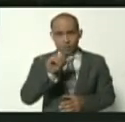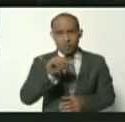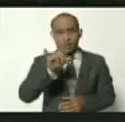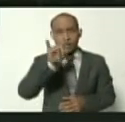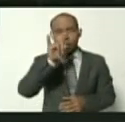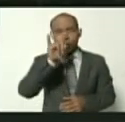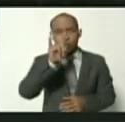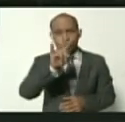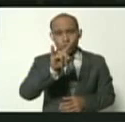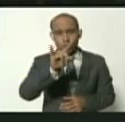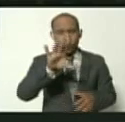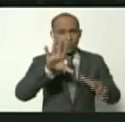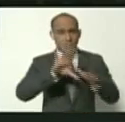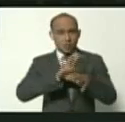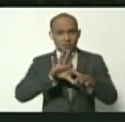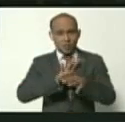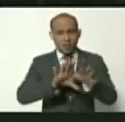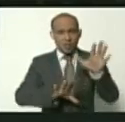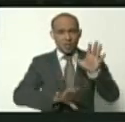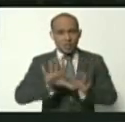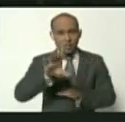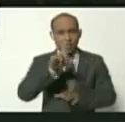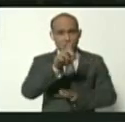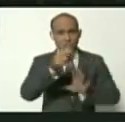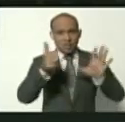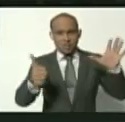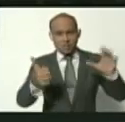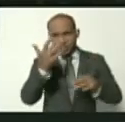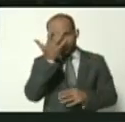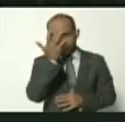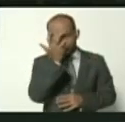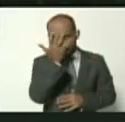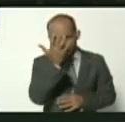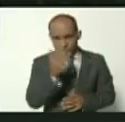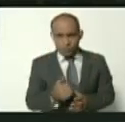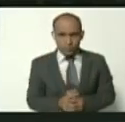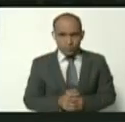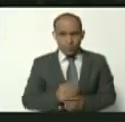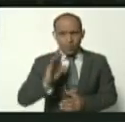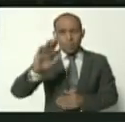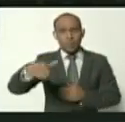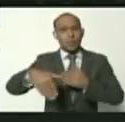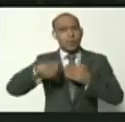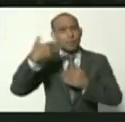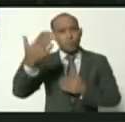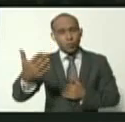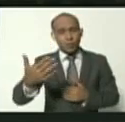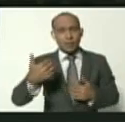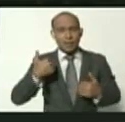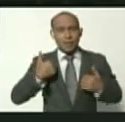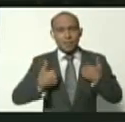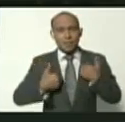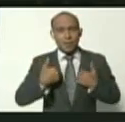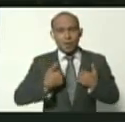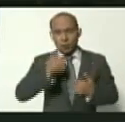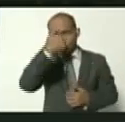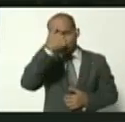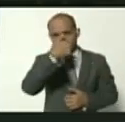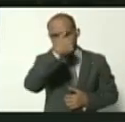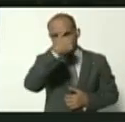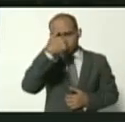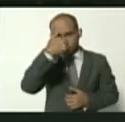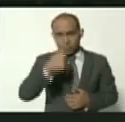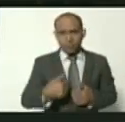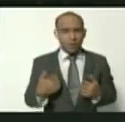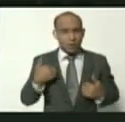lunes y martes 15 y 16. Luego viene miércoles de ceniza,